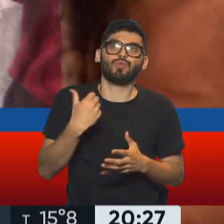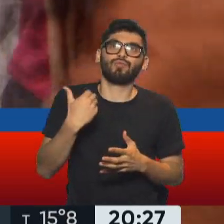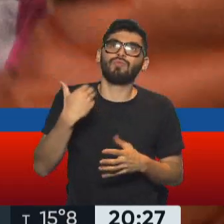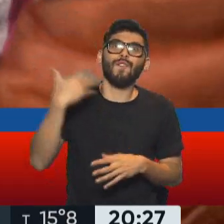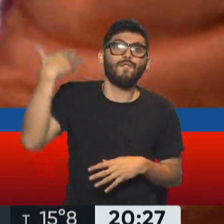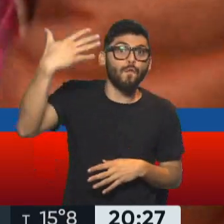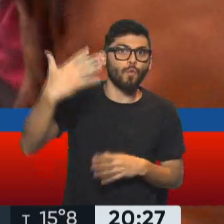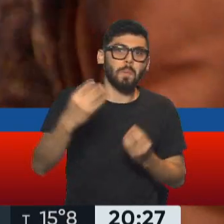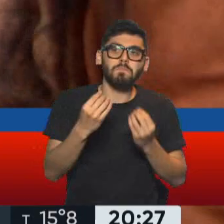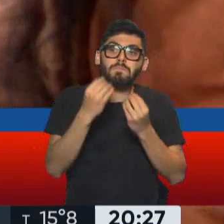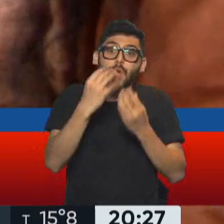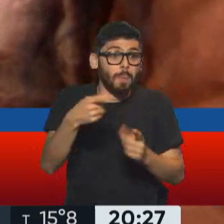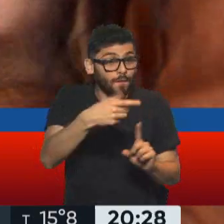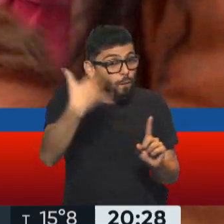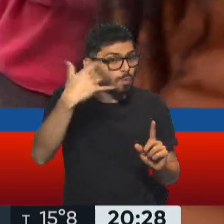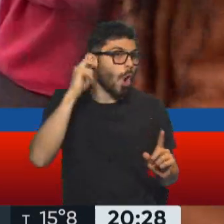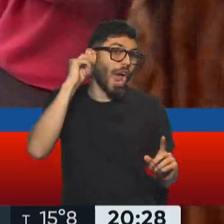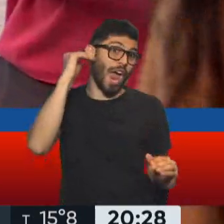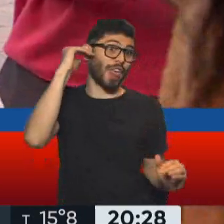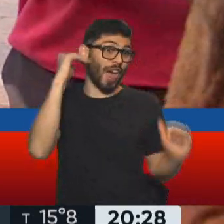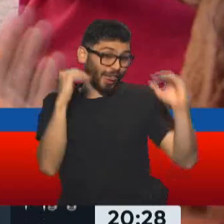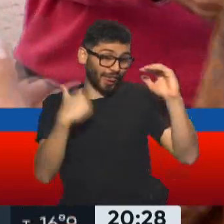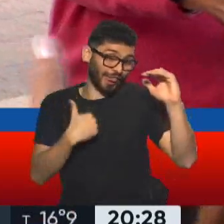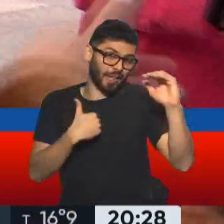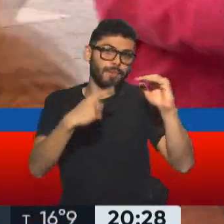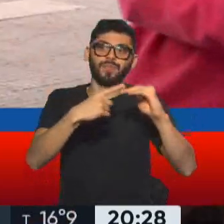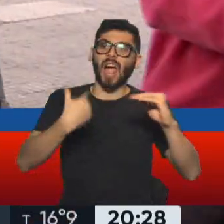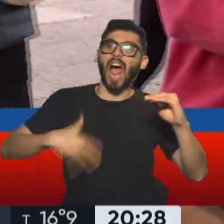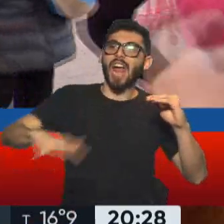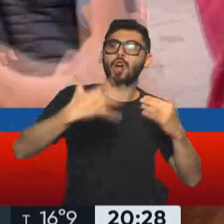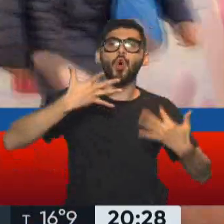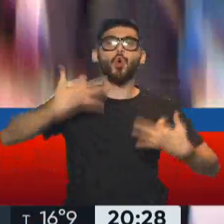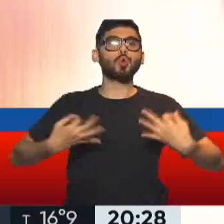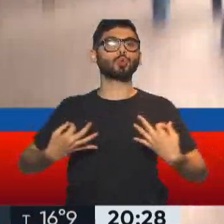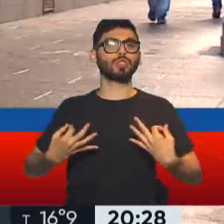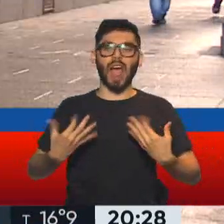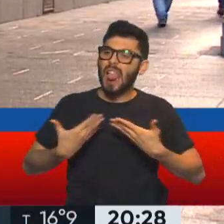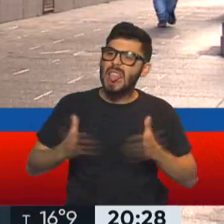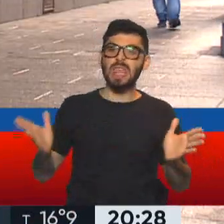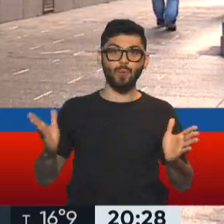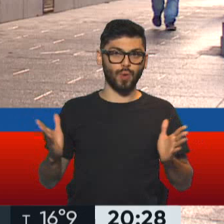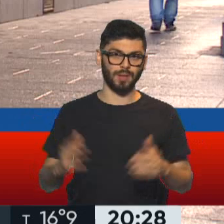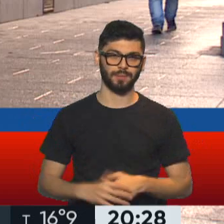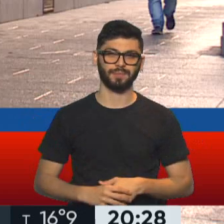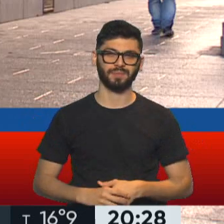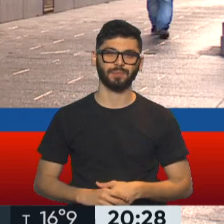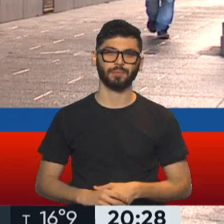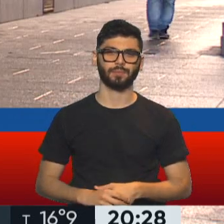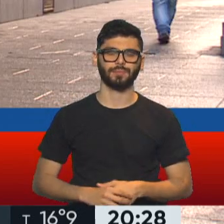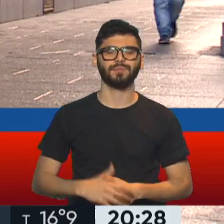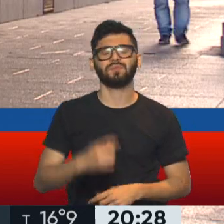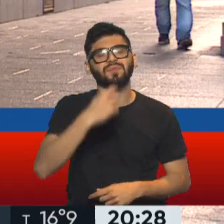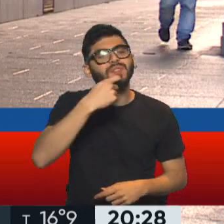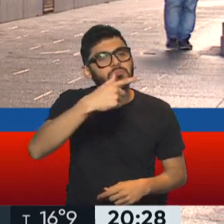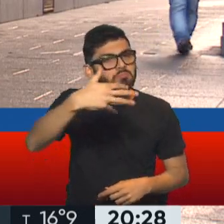mejor para que vos cuando tengas nuestra edad tengas una Argentina justa, libre y que sea soberana. Si te convertís